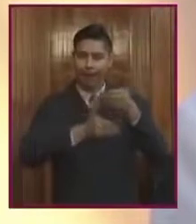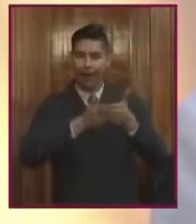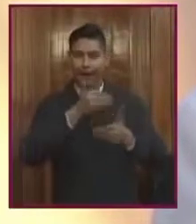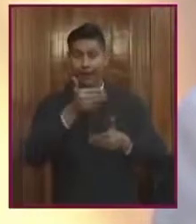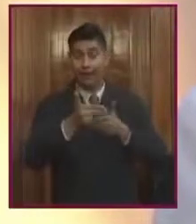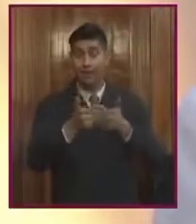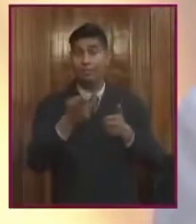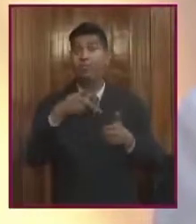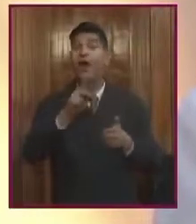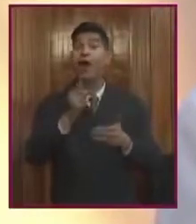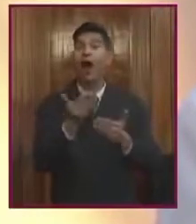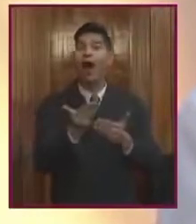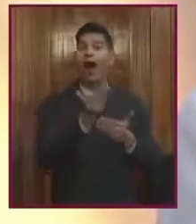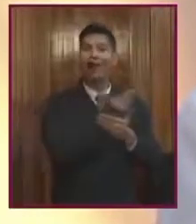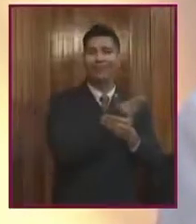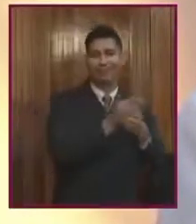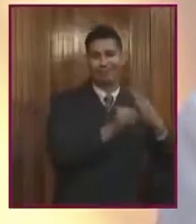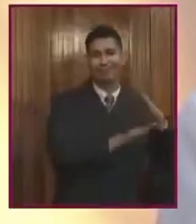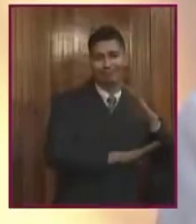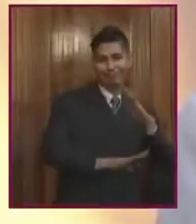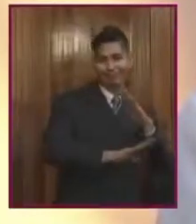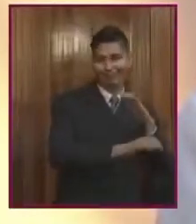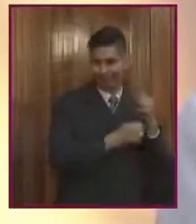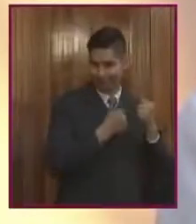sólidas. El segundo